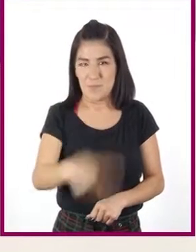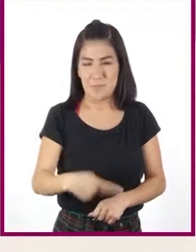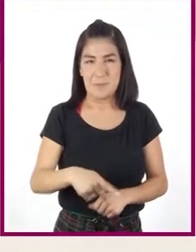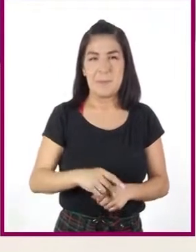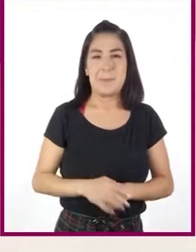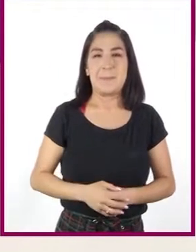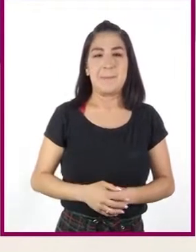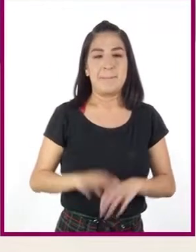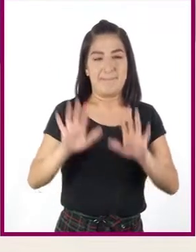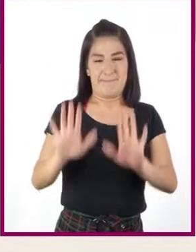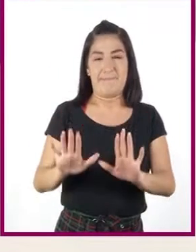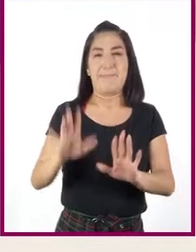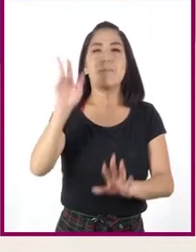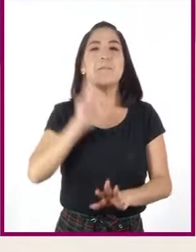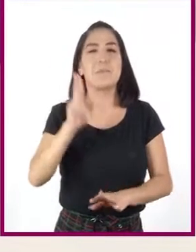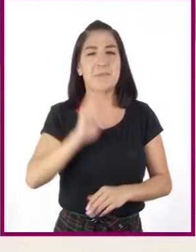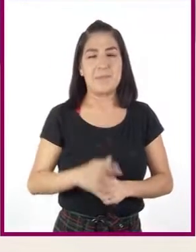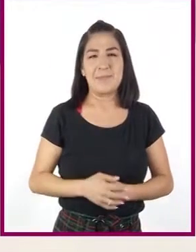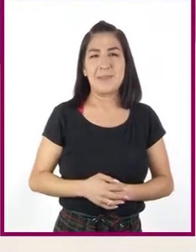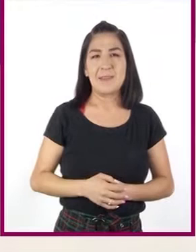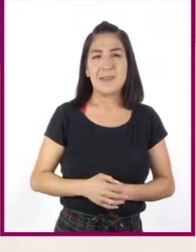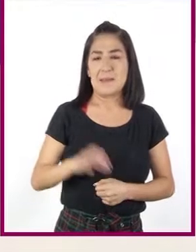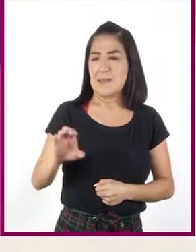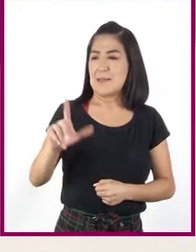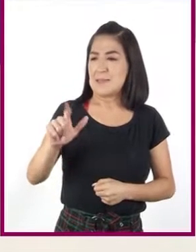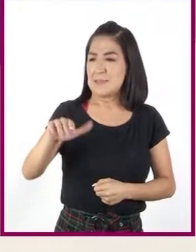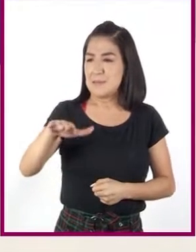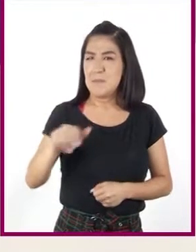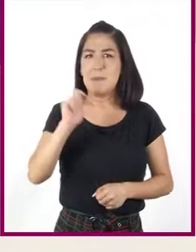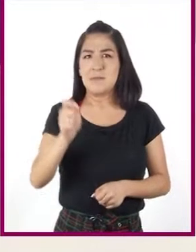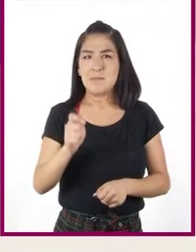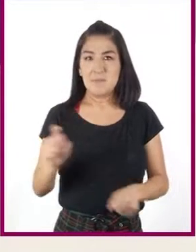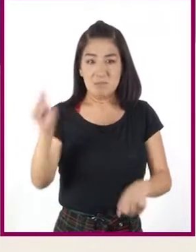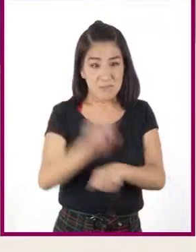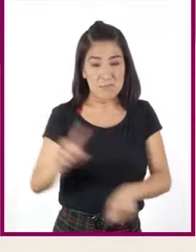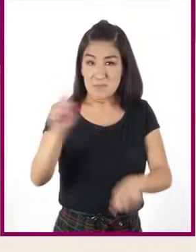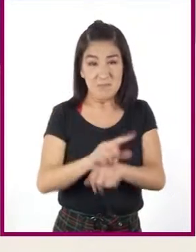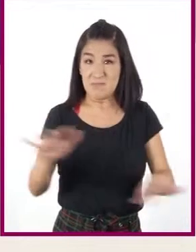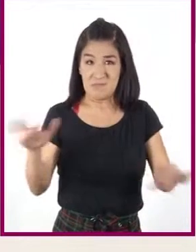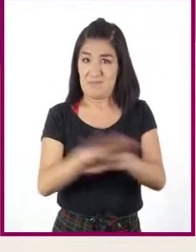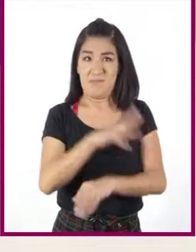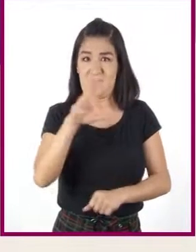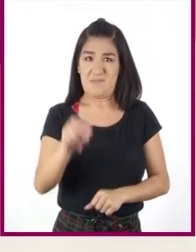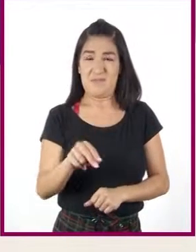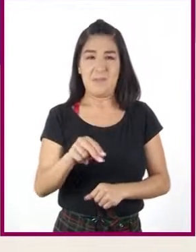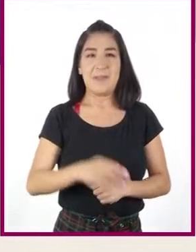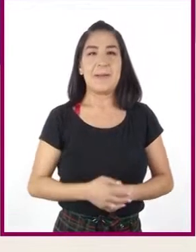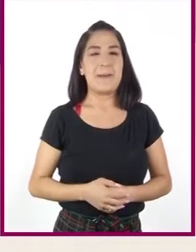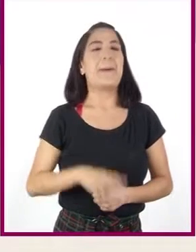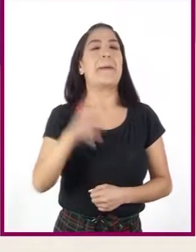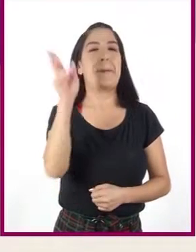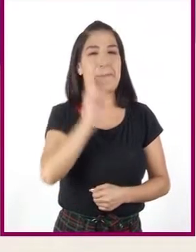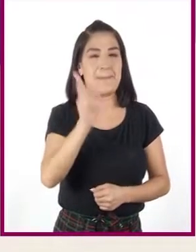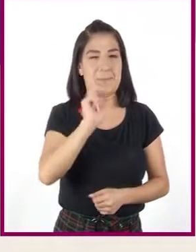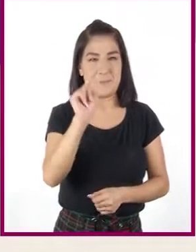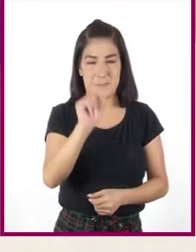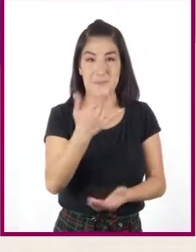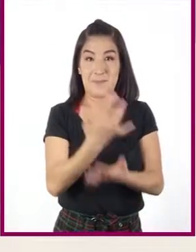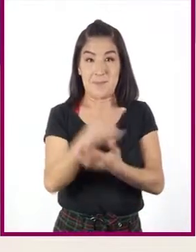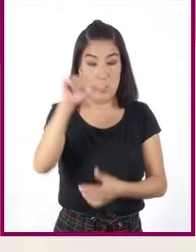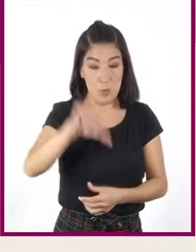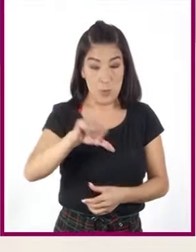ver. ¿El clima no cambia todos los días? Ya lo veremos porque en la sesión